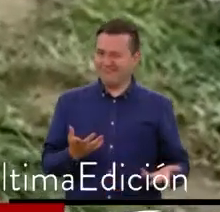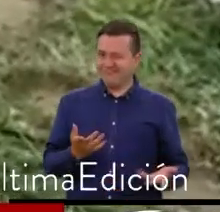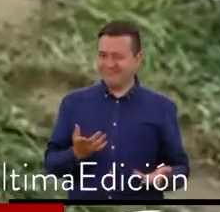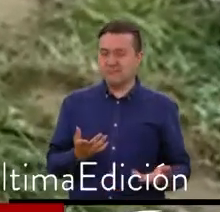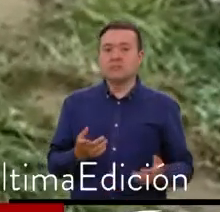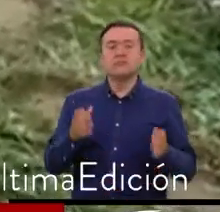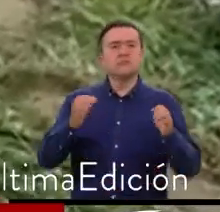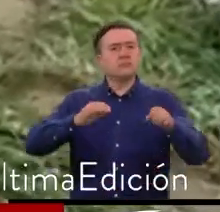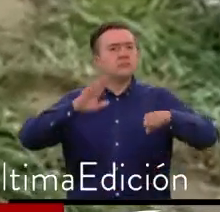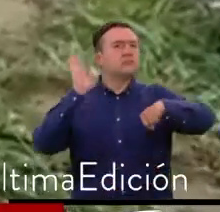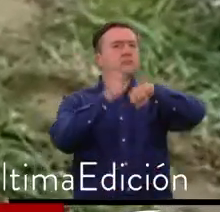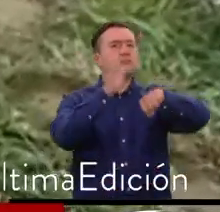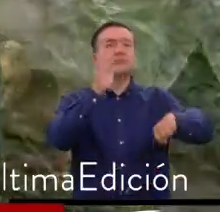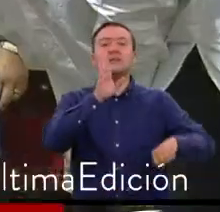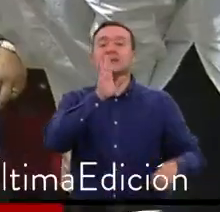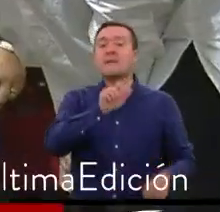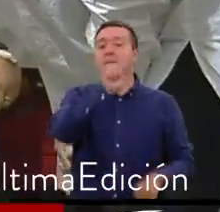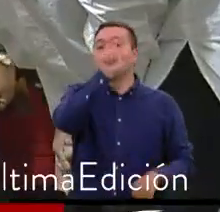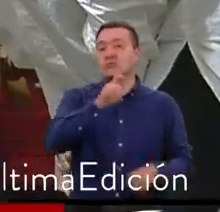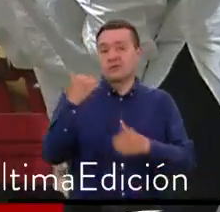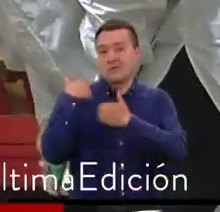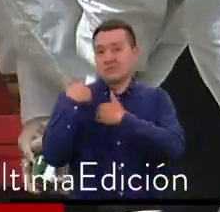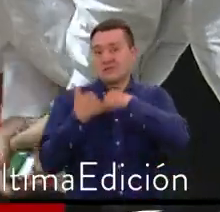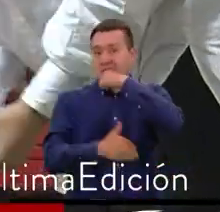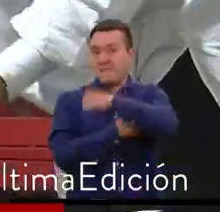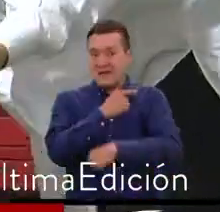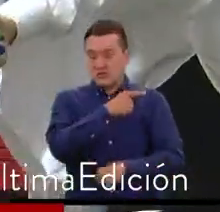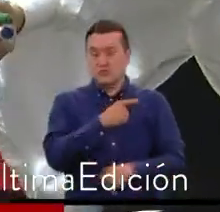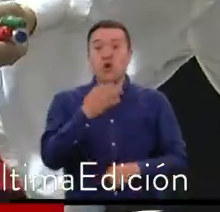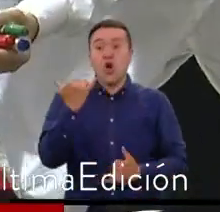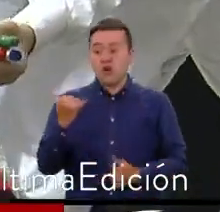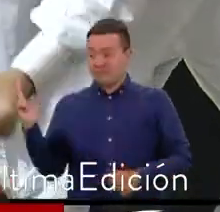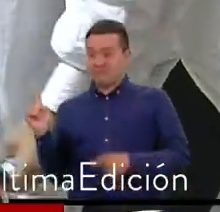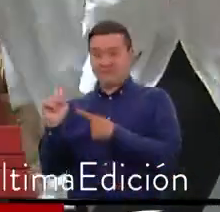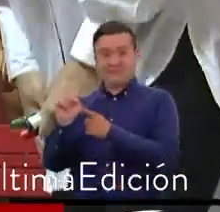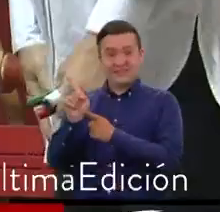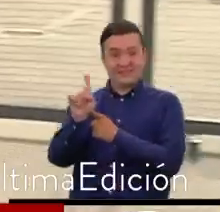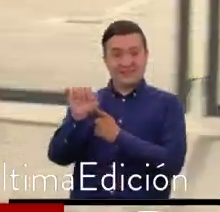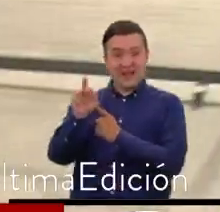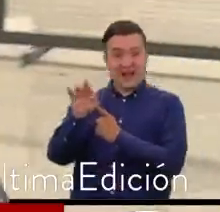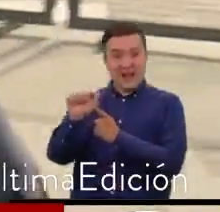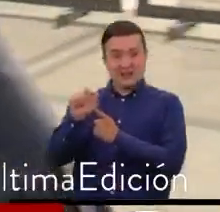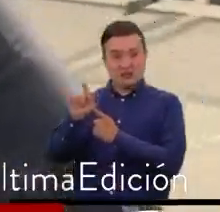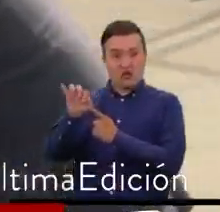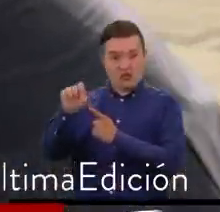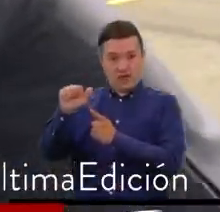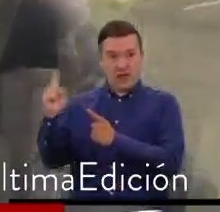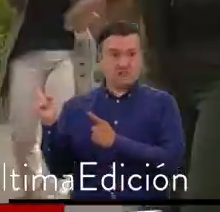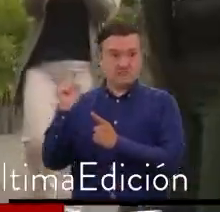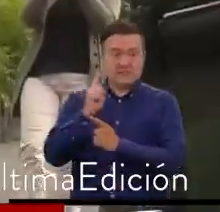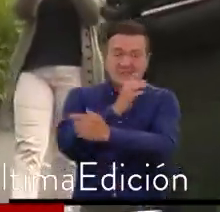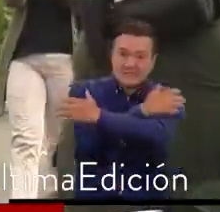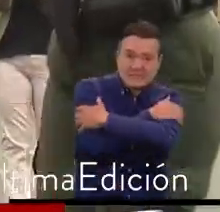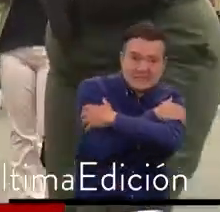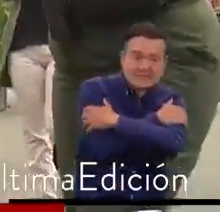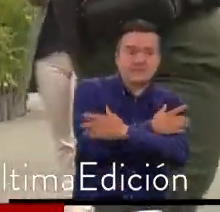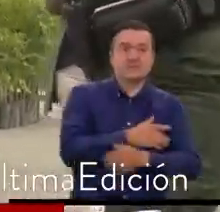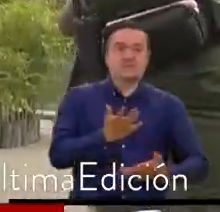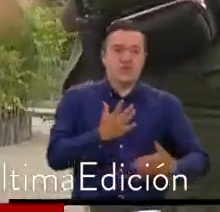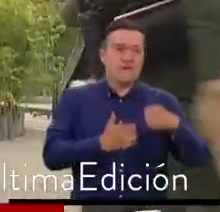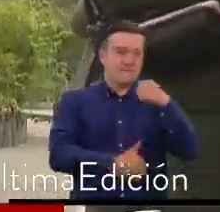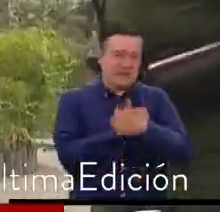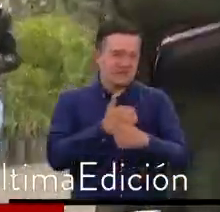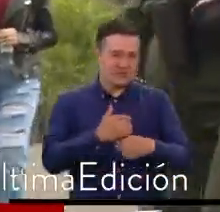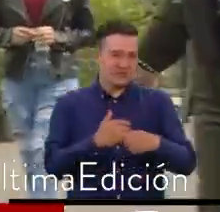atención del ministro encargado de protegerlo. Hoy Sara Sofía llegó a Bogotá y con este abrazo saludó al ministro de Ambiente,